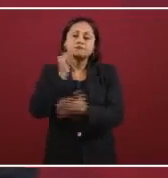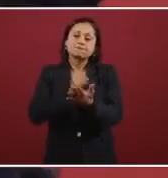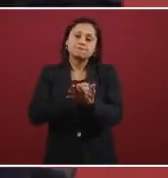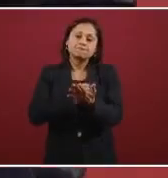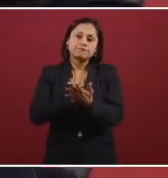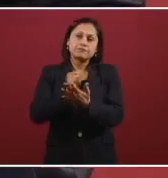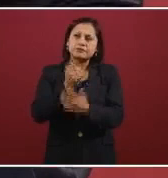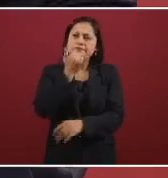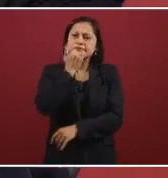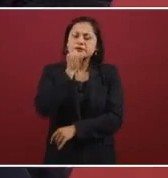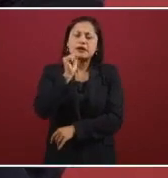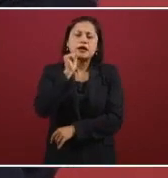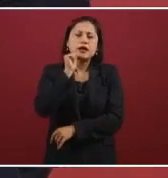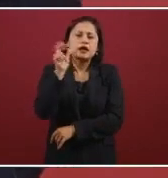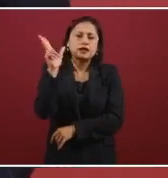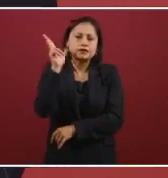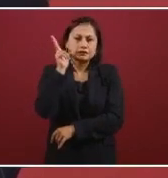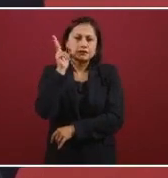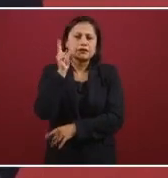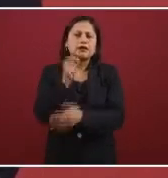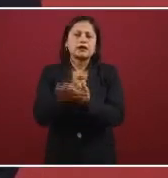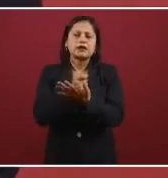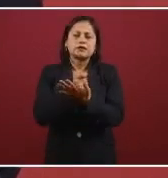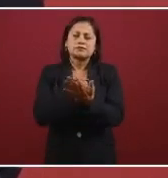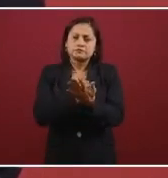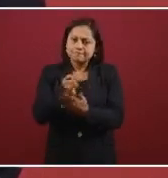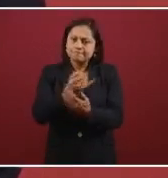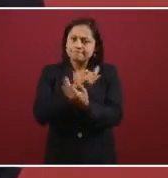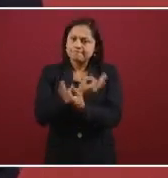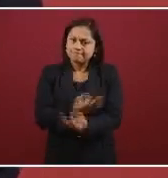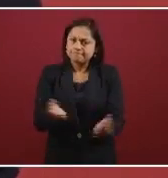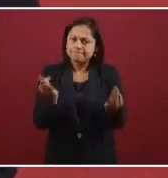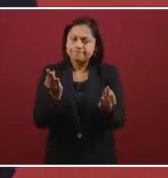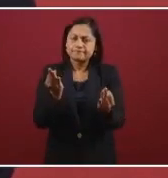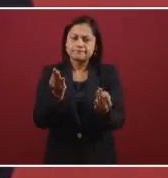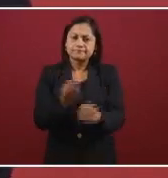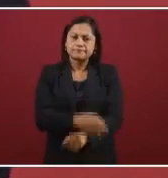antier se hizo un pronunciamiento